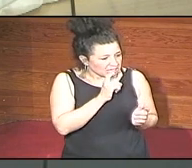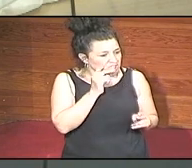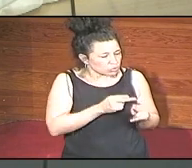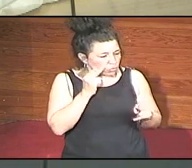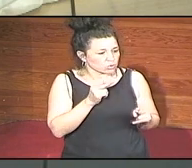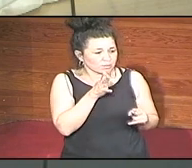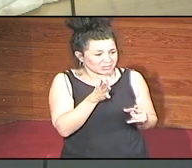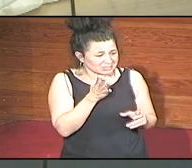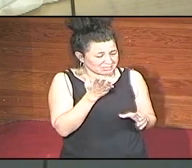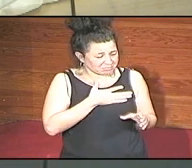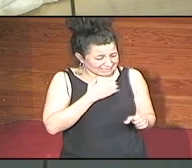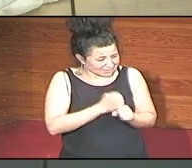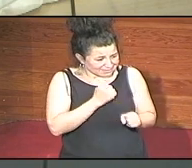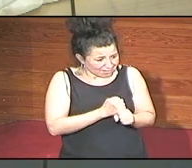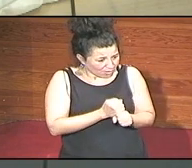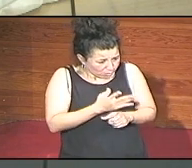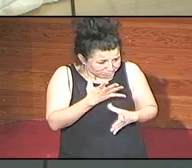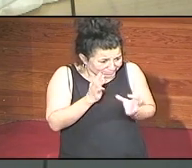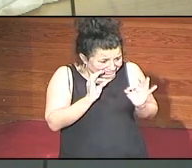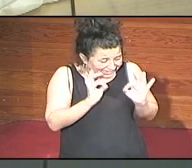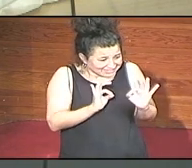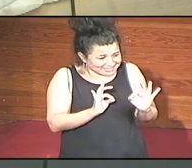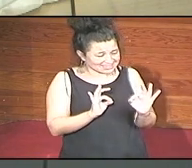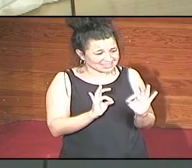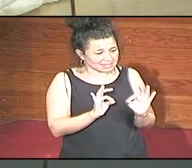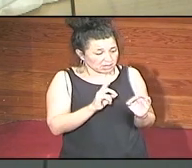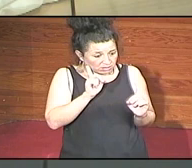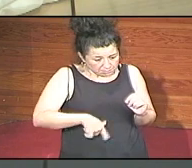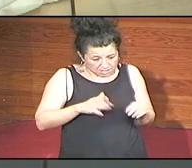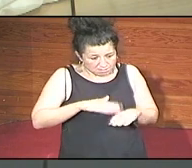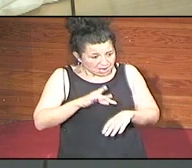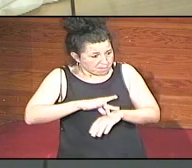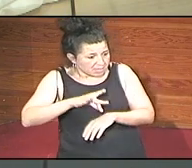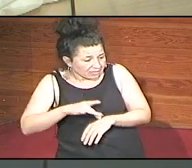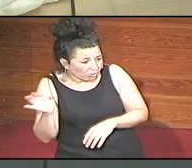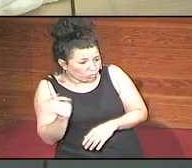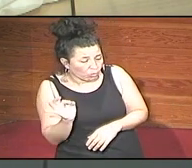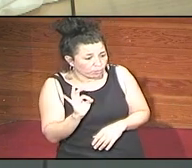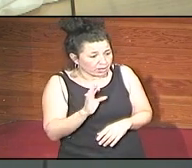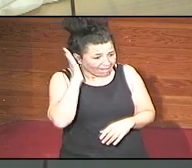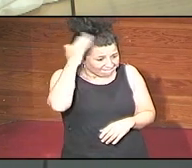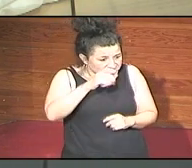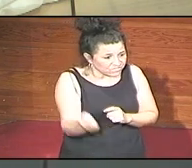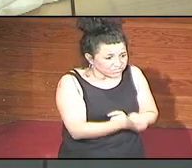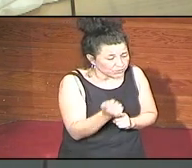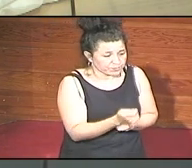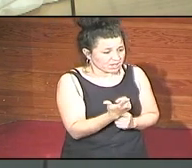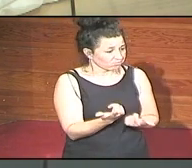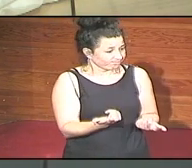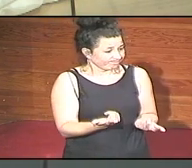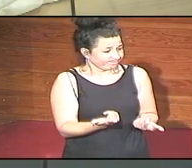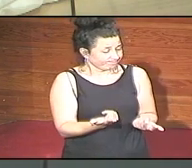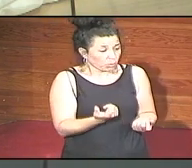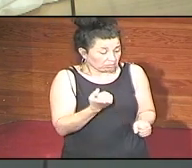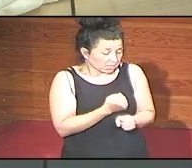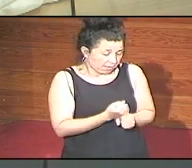forma parte de mi trabajo como forma parte el para un médico un bombero varios